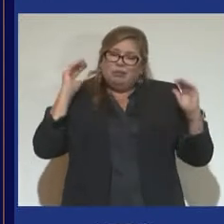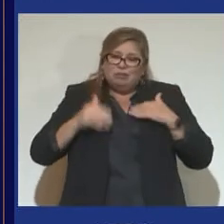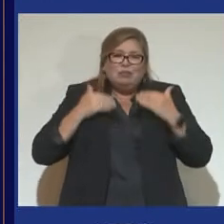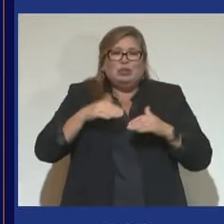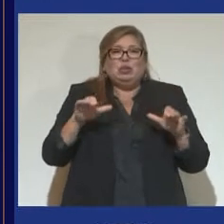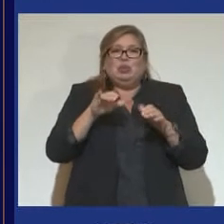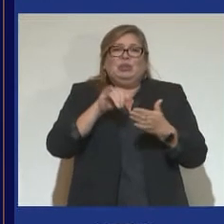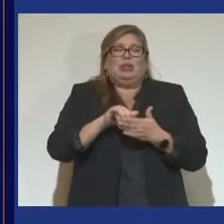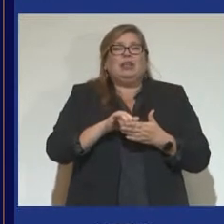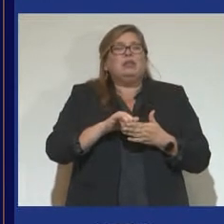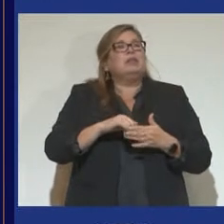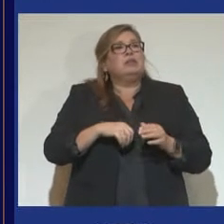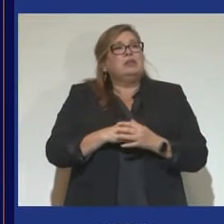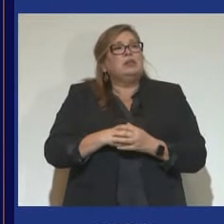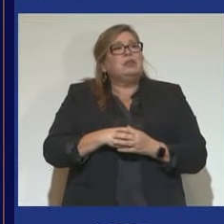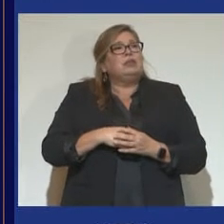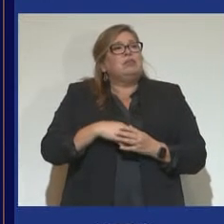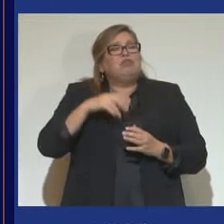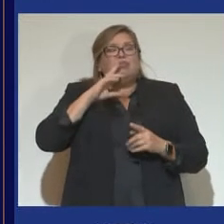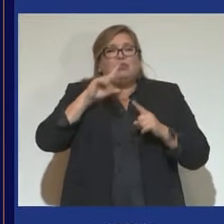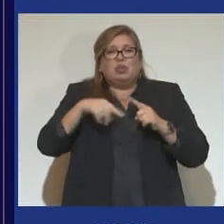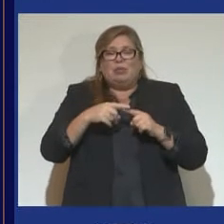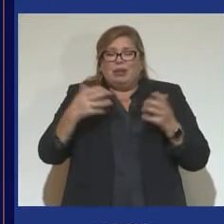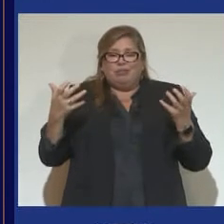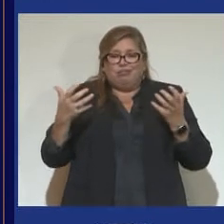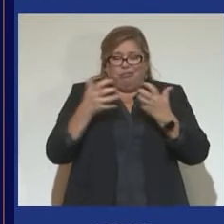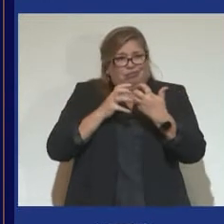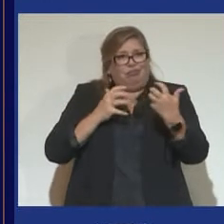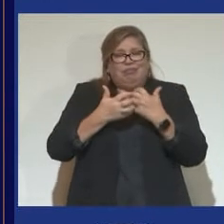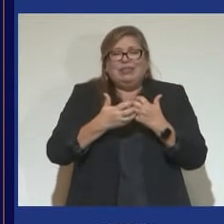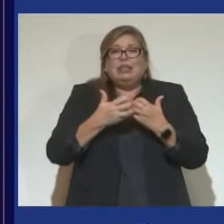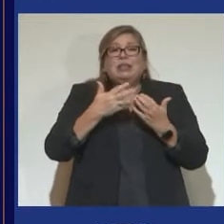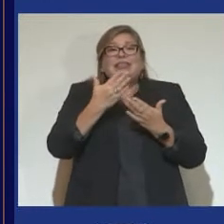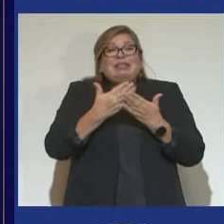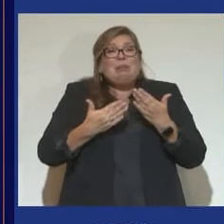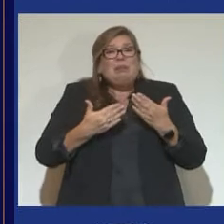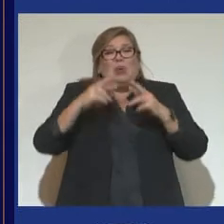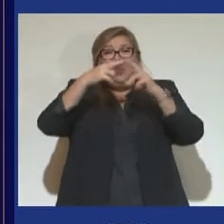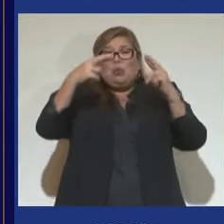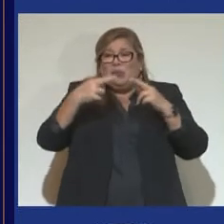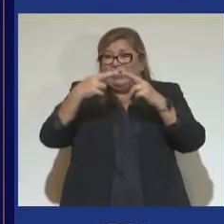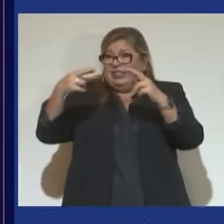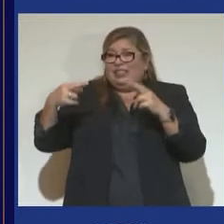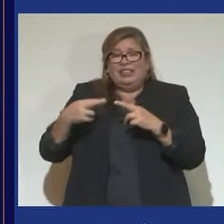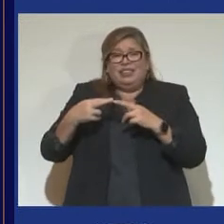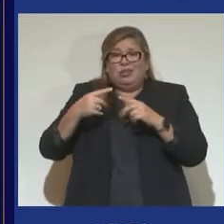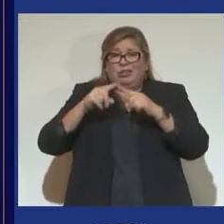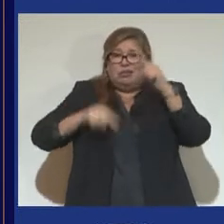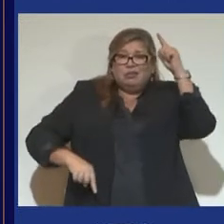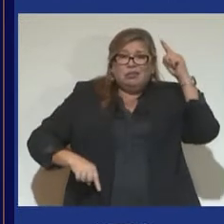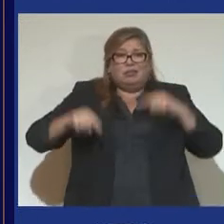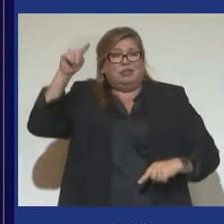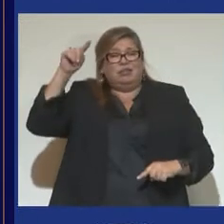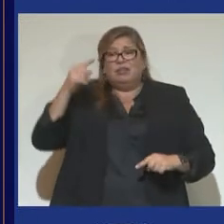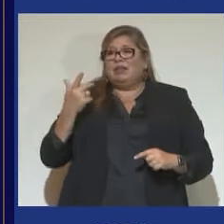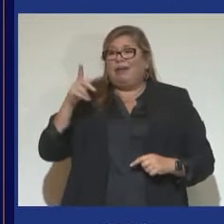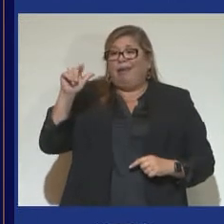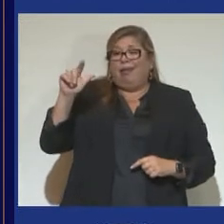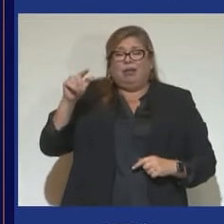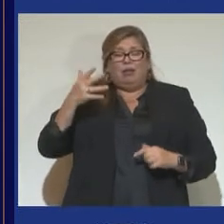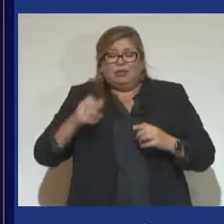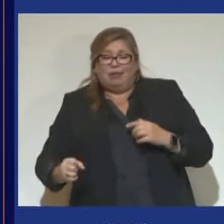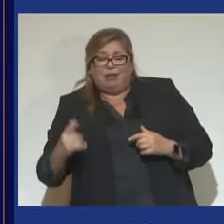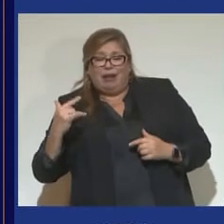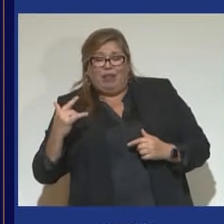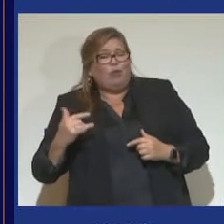que puede conseguir consolidar estos problemas hay inequidades grandes en cuanto a porque el sur de